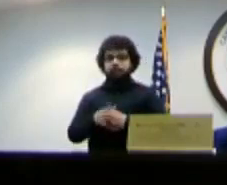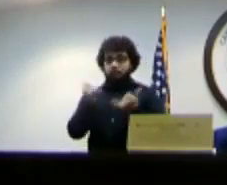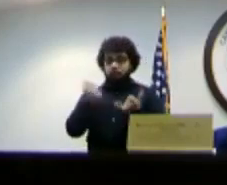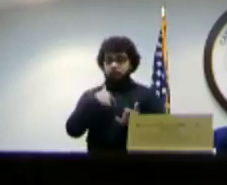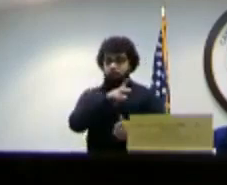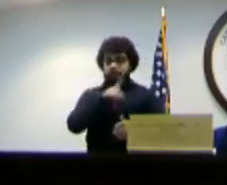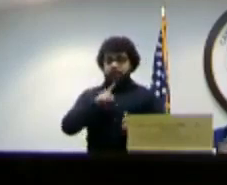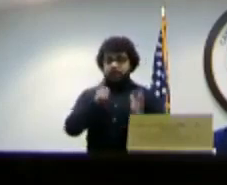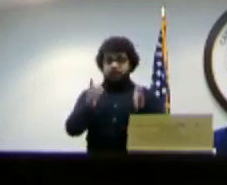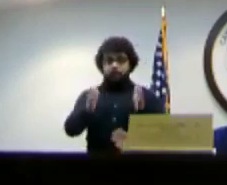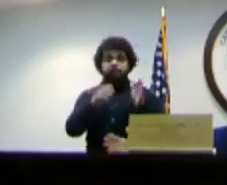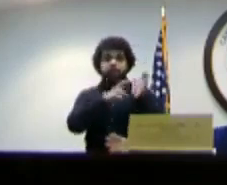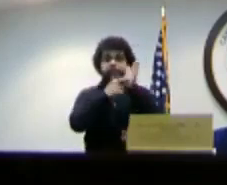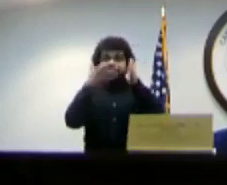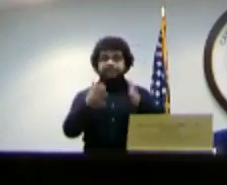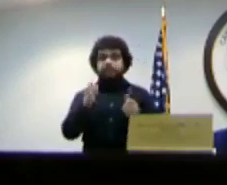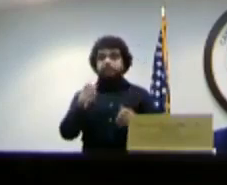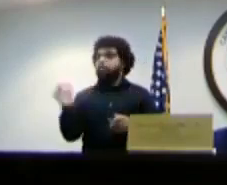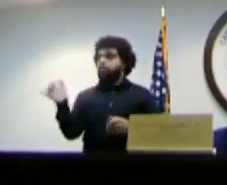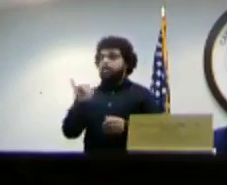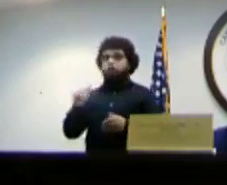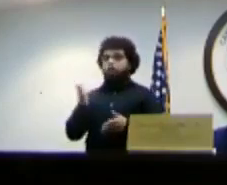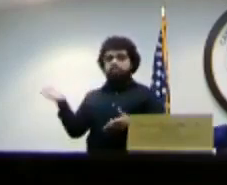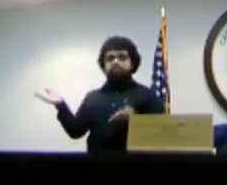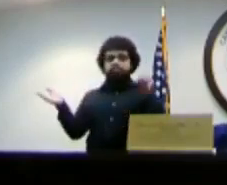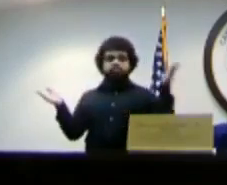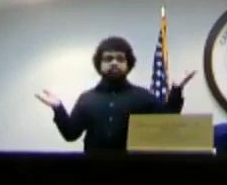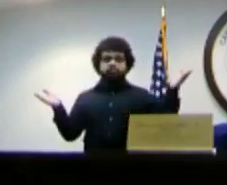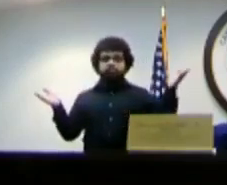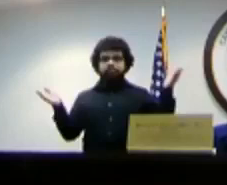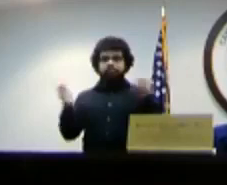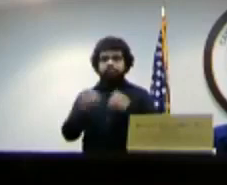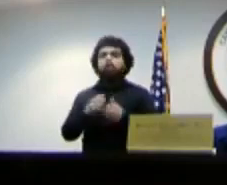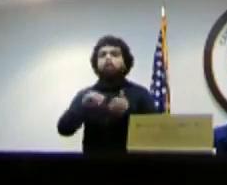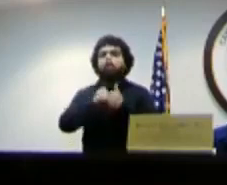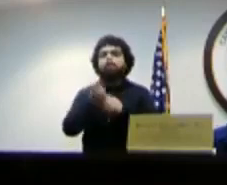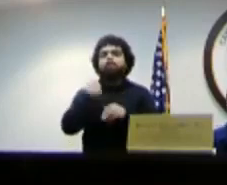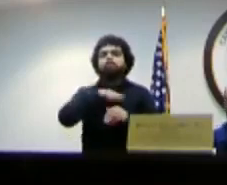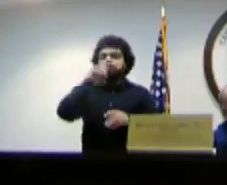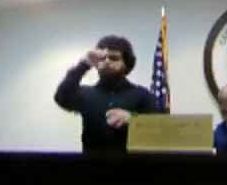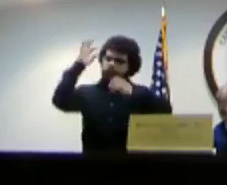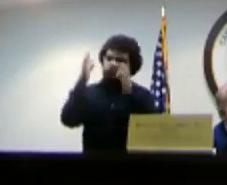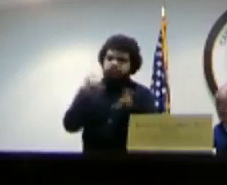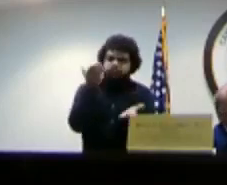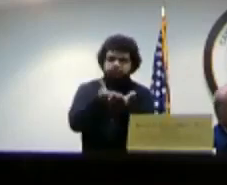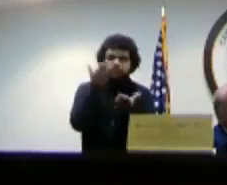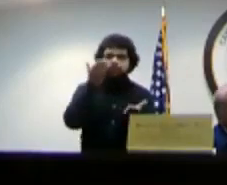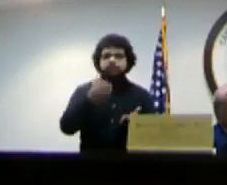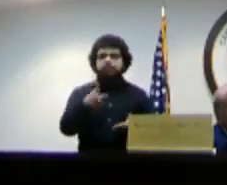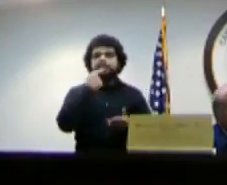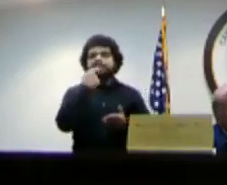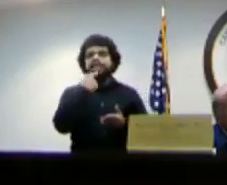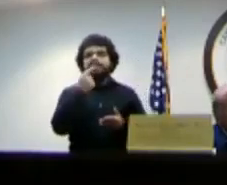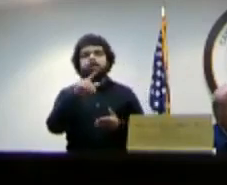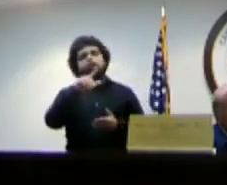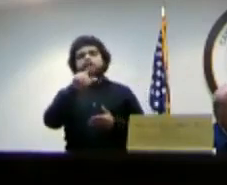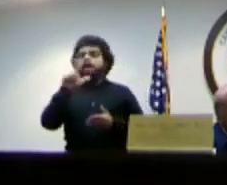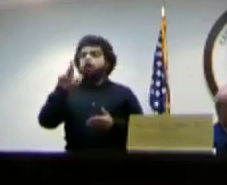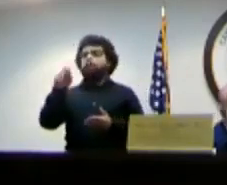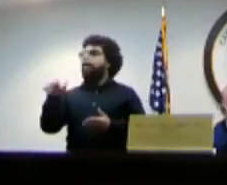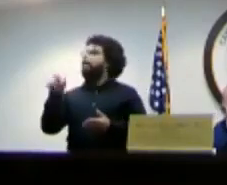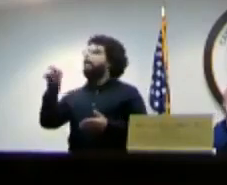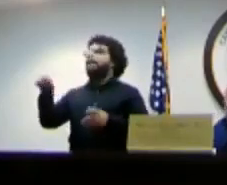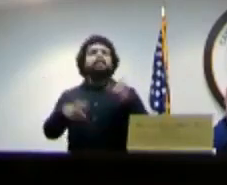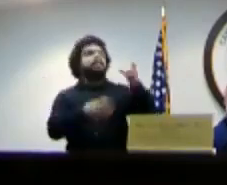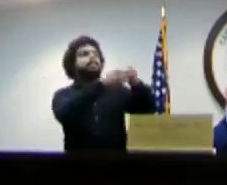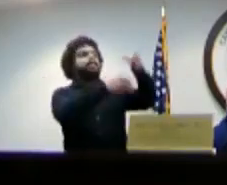que represento al pueblo de Puerto Rico y mis compañeros aquí podemos constatar que ustedes le pidieron a Luma ponle cuatro tuercas a esta